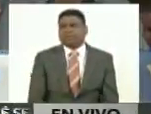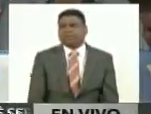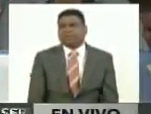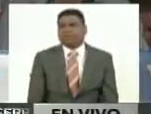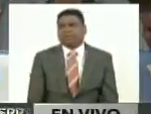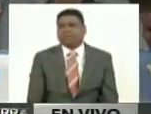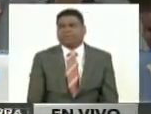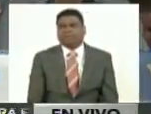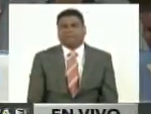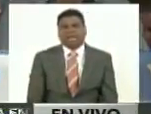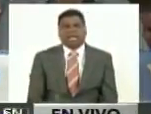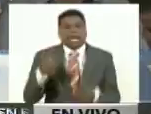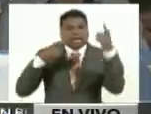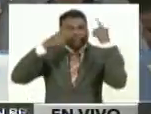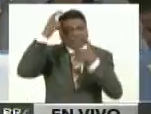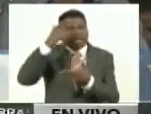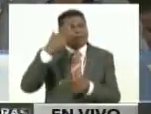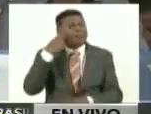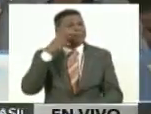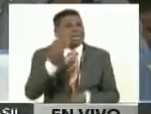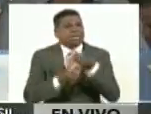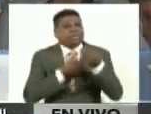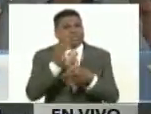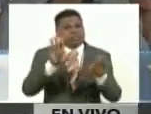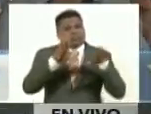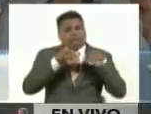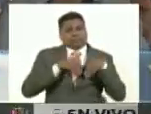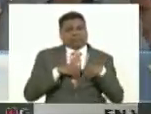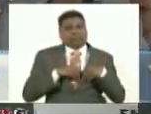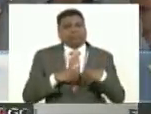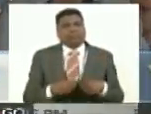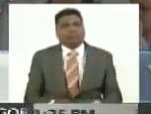El comandante Chávez fue capaz de asumir...